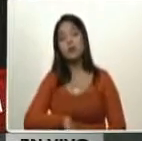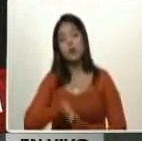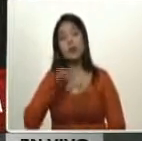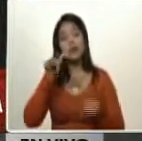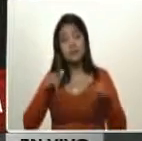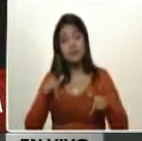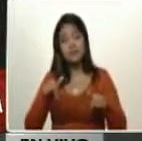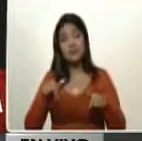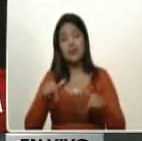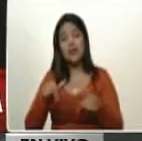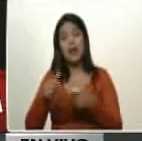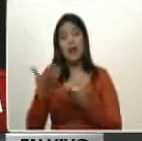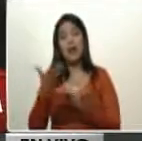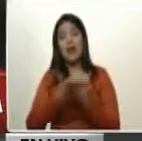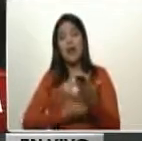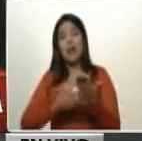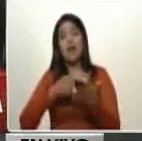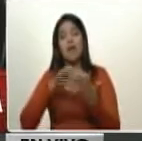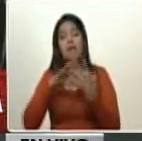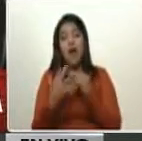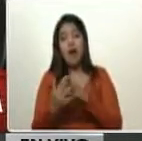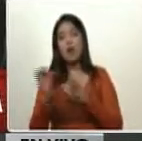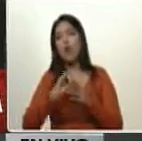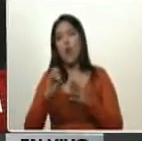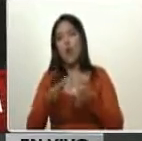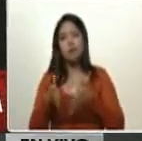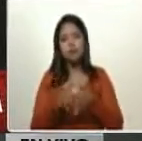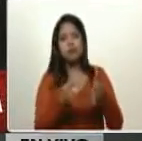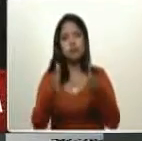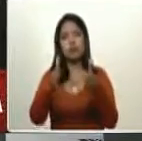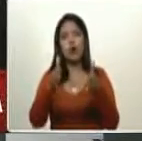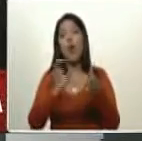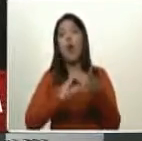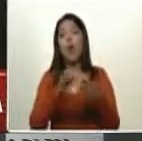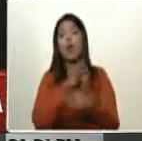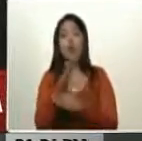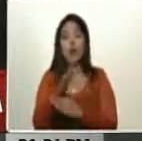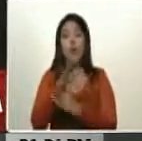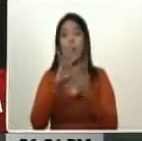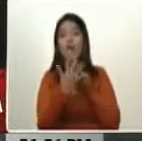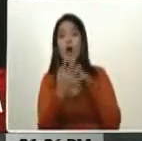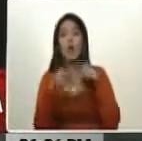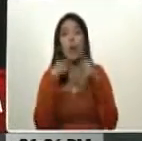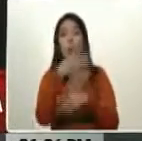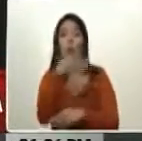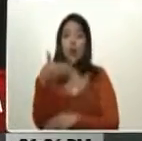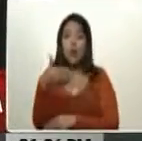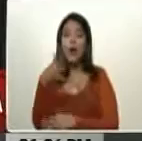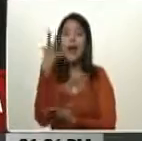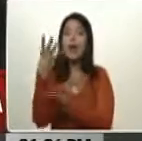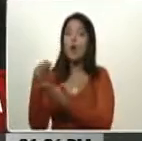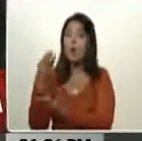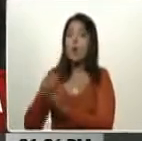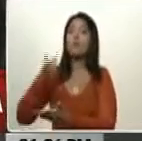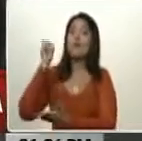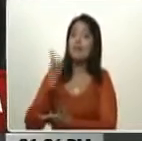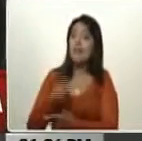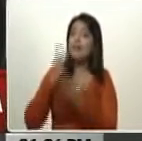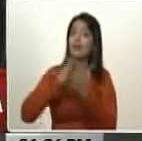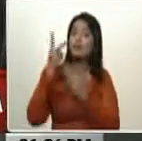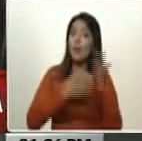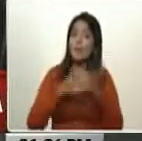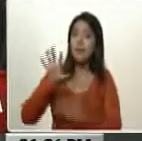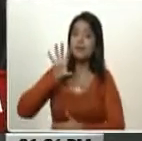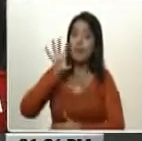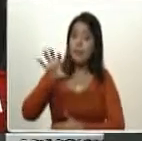la carta del barrio, o en el eje de los corredores, o cuando se hace Barrio Nuevo, Barrio Tricolor, y que la comuna haga su plan de la